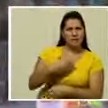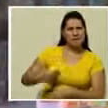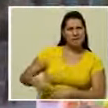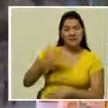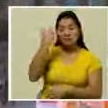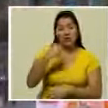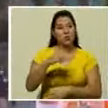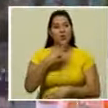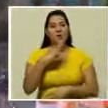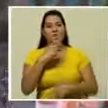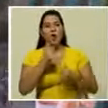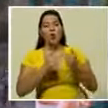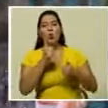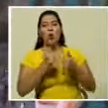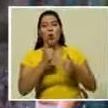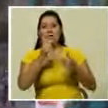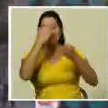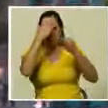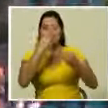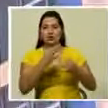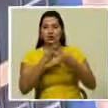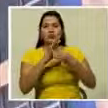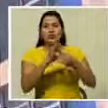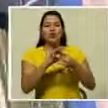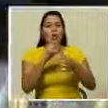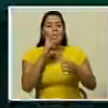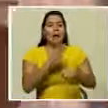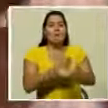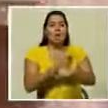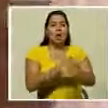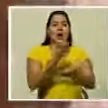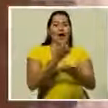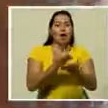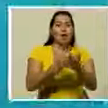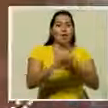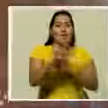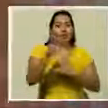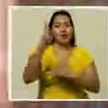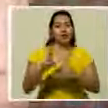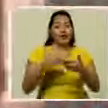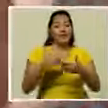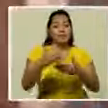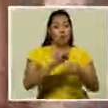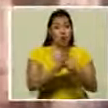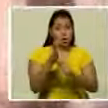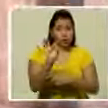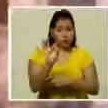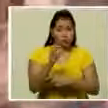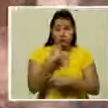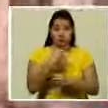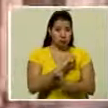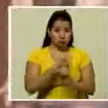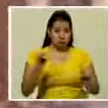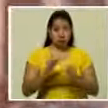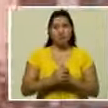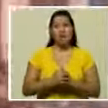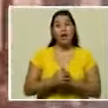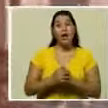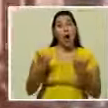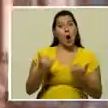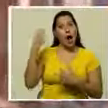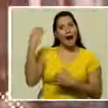medidas económicas que solventarán la crisis por el COVID-19. Los cartagineses recuerdan hoy los 110